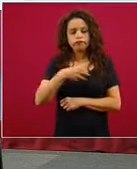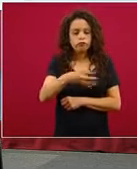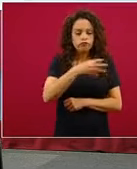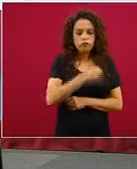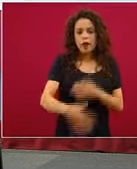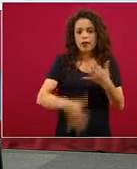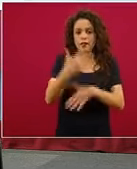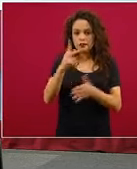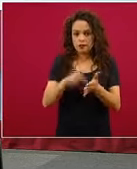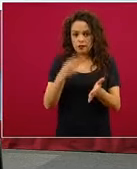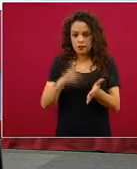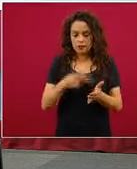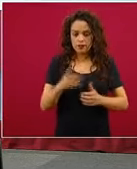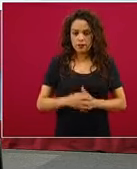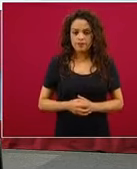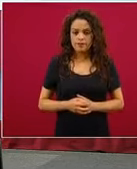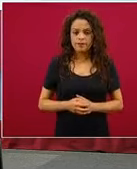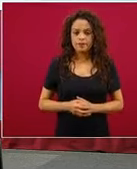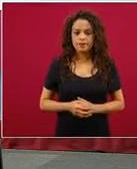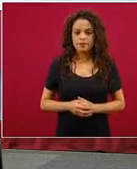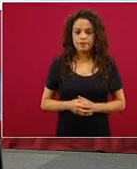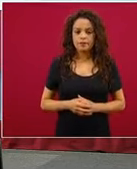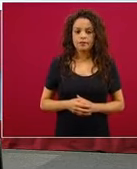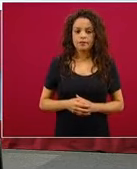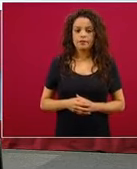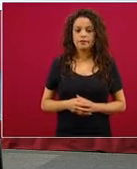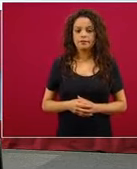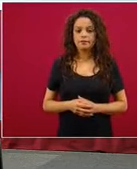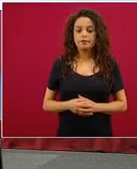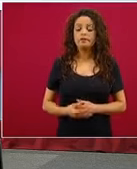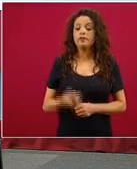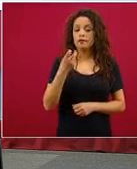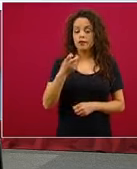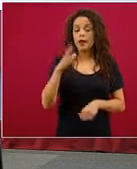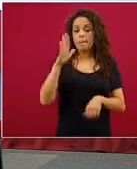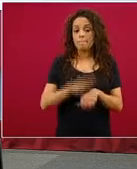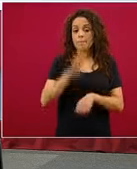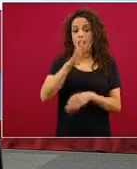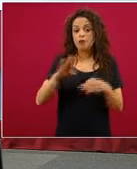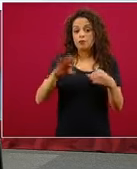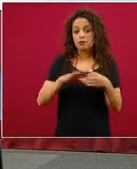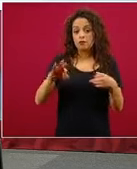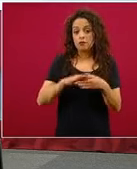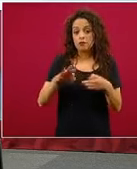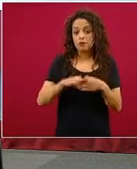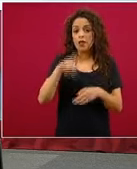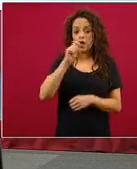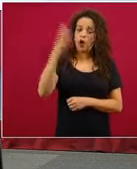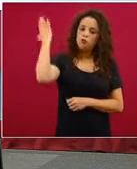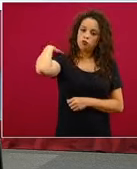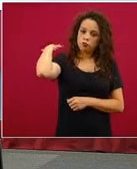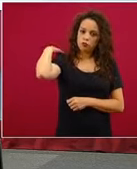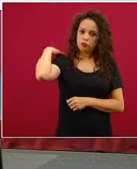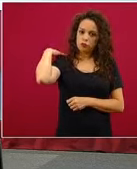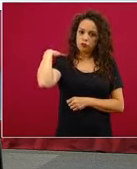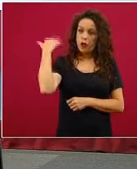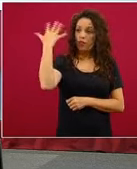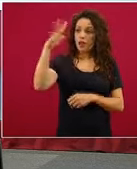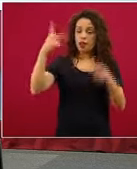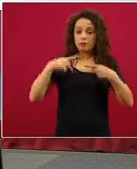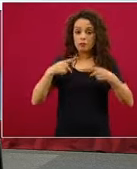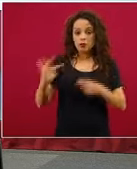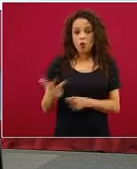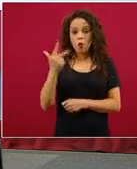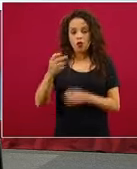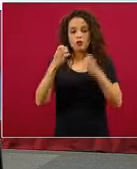15 personas más. Entonces ya comentamos que la localización más frecuente es en los pulmones, 8 de cada 10 la tienen en los pulmones y